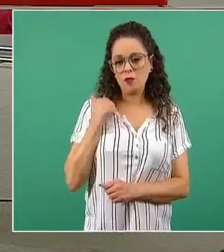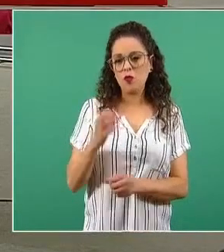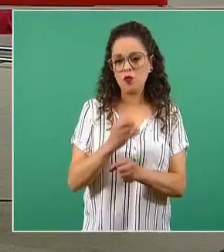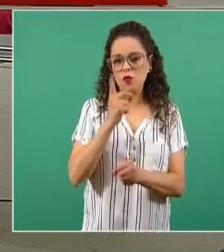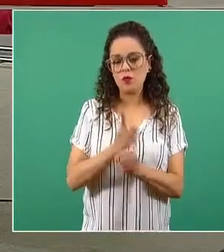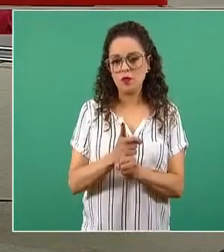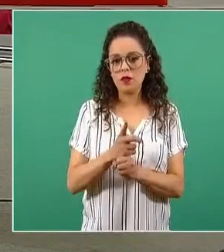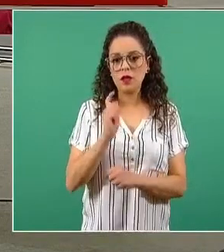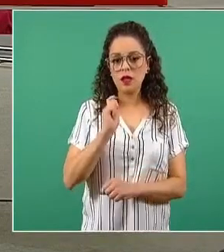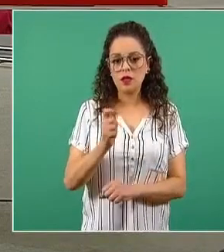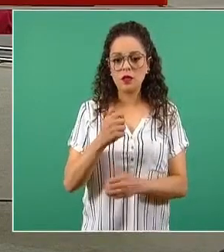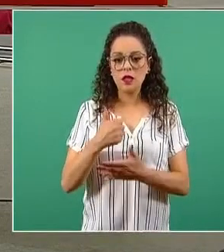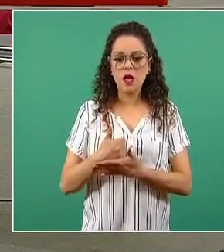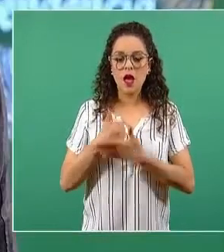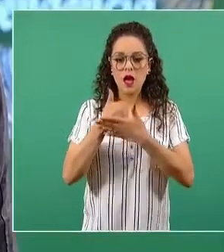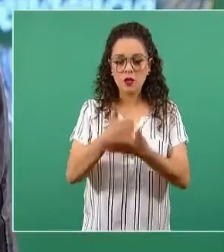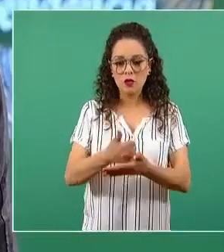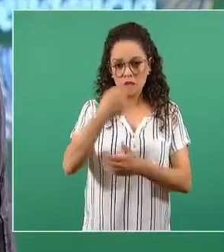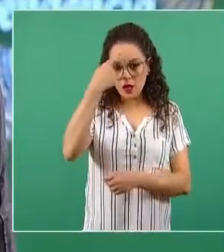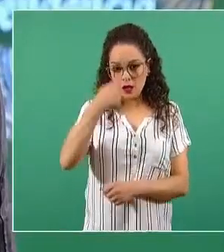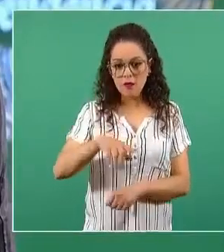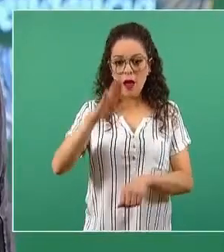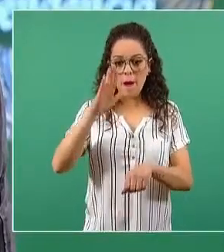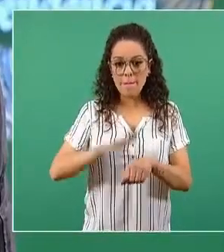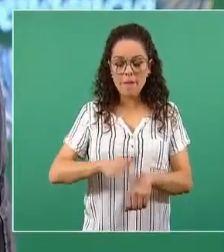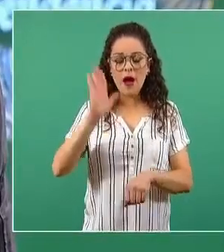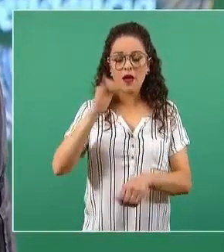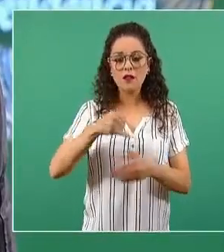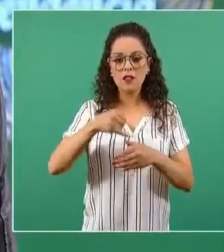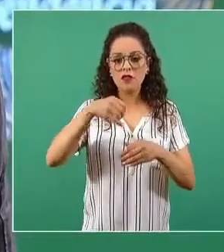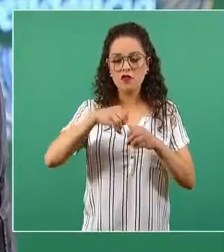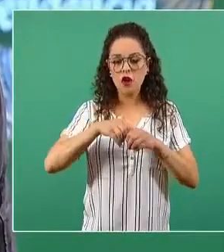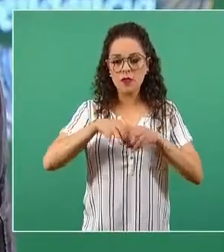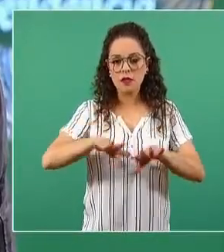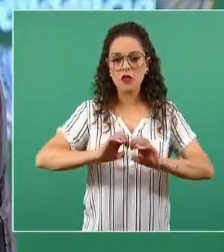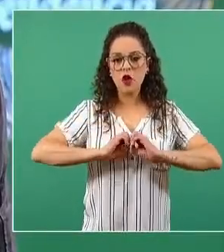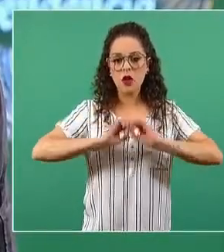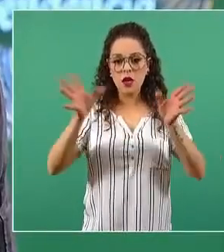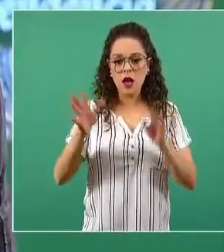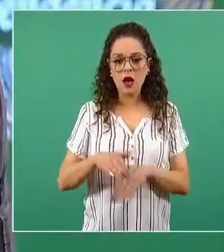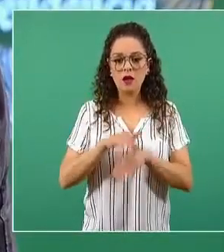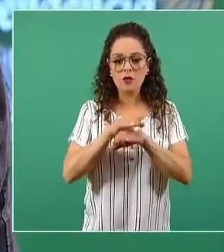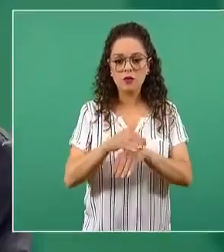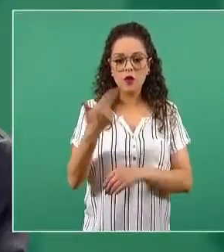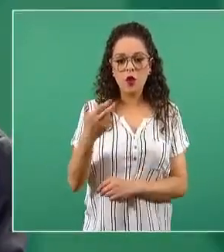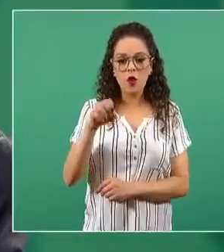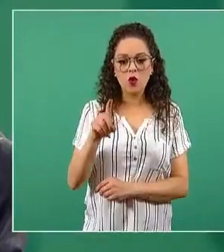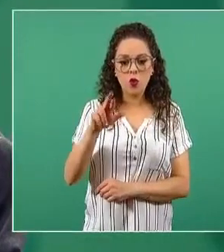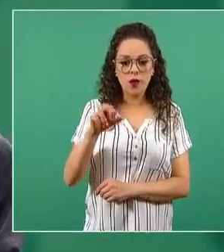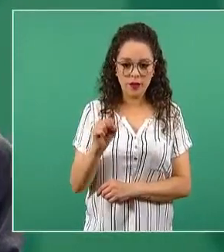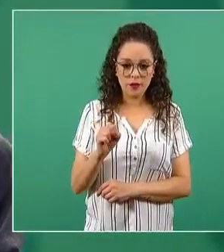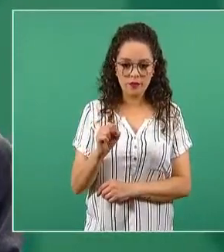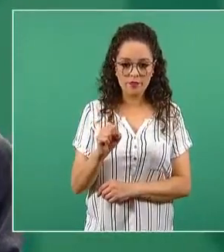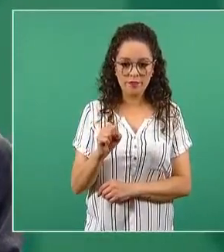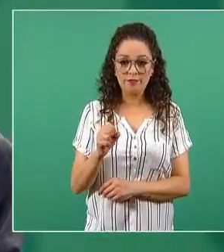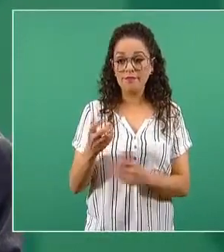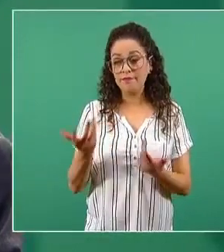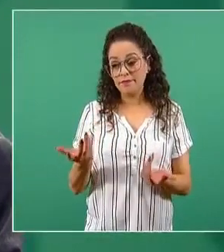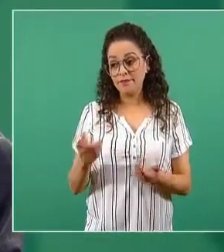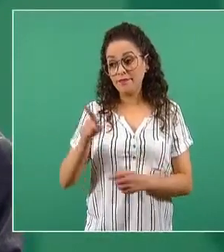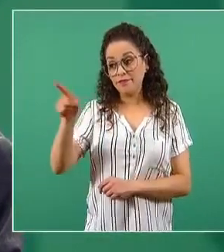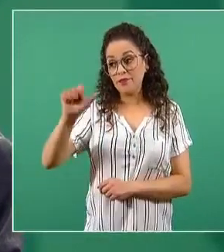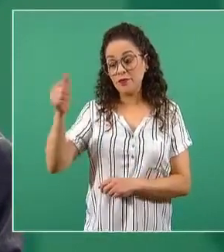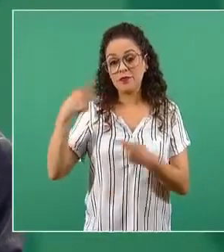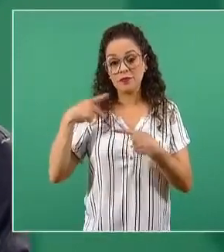ayudar a la claridad de información en Honduras. Por lo que dije ayer, la prensa adversaria, seguramente con ánimo